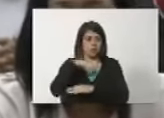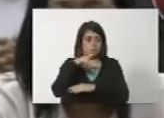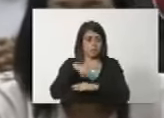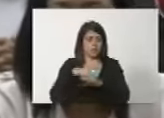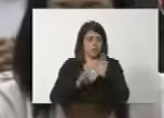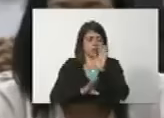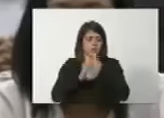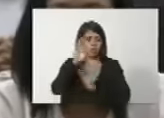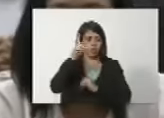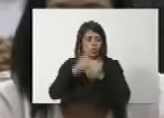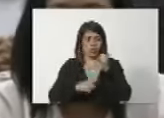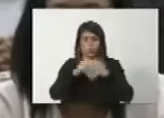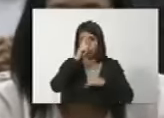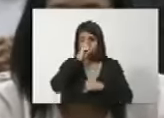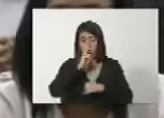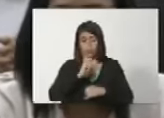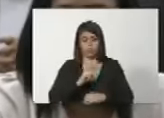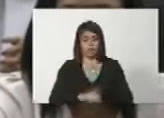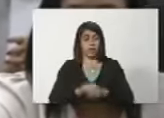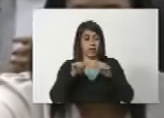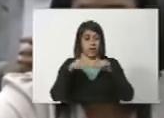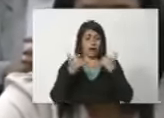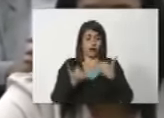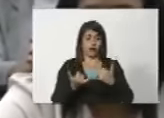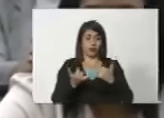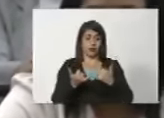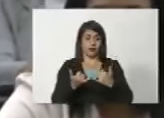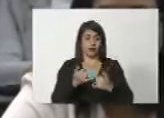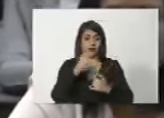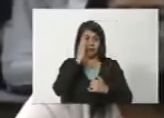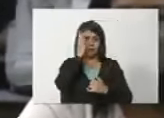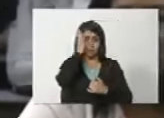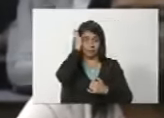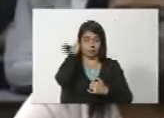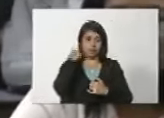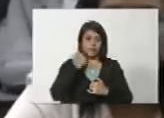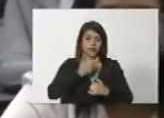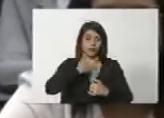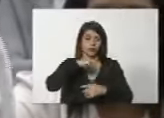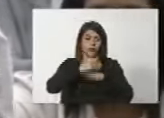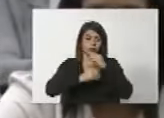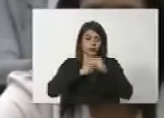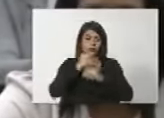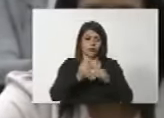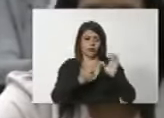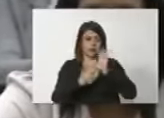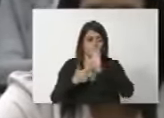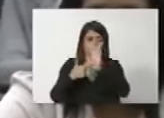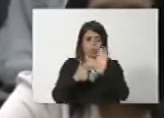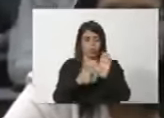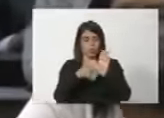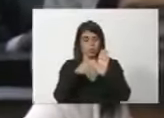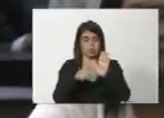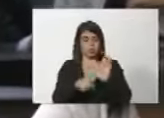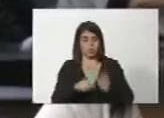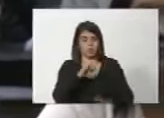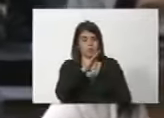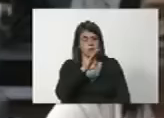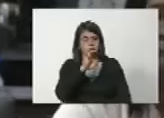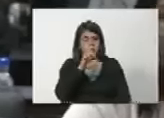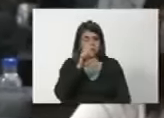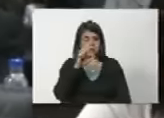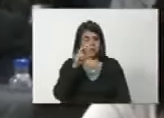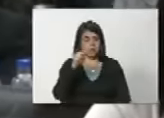desarrolla en los últimos años. En esta oportunidad nos corresponde presentar a Belén